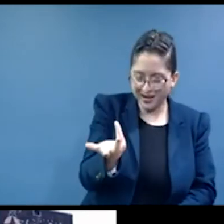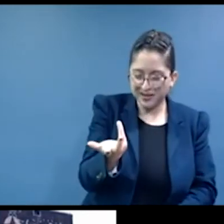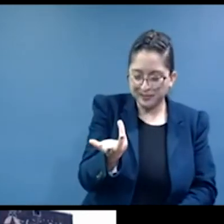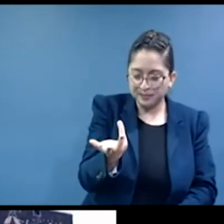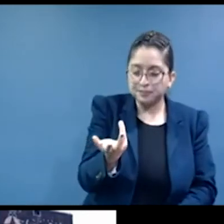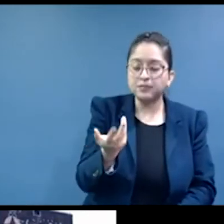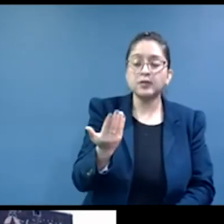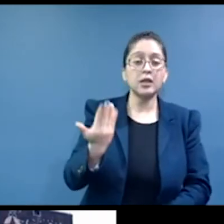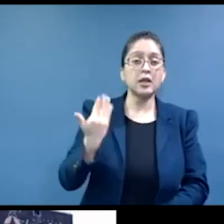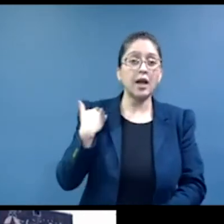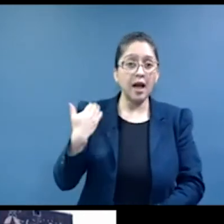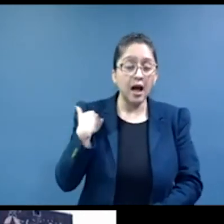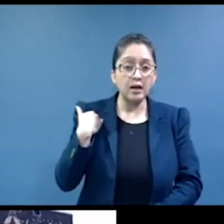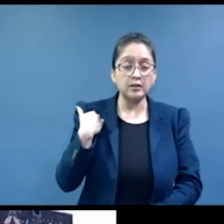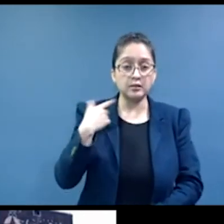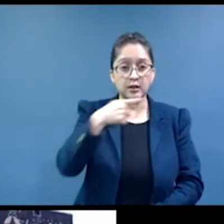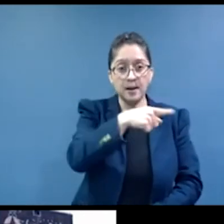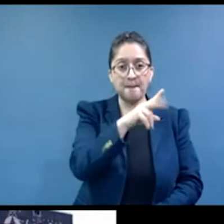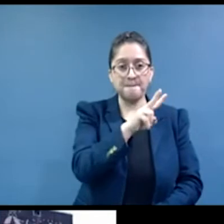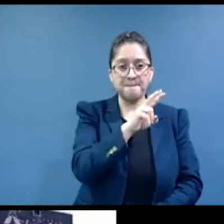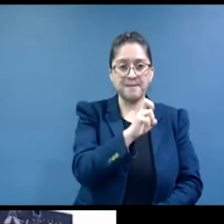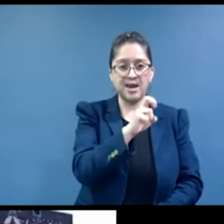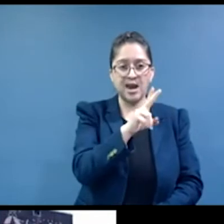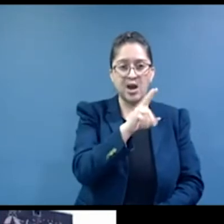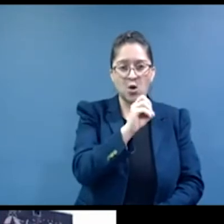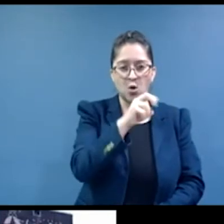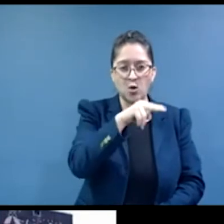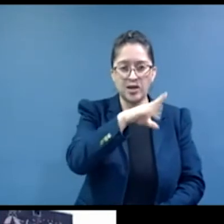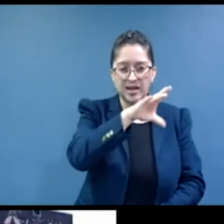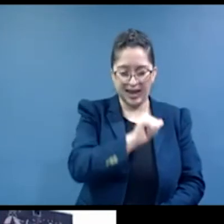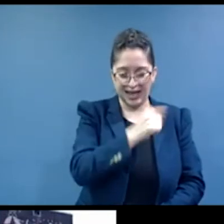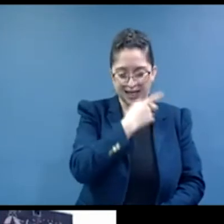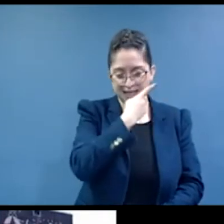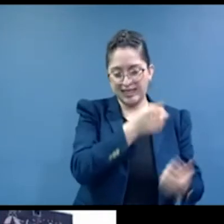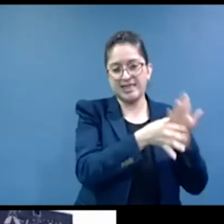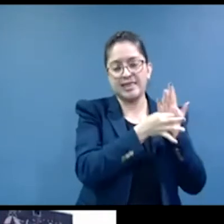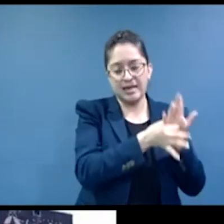como ya lo adelantaba Verónica, más que